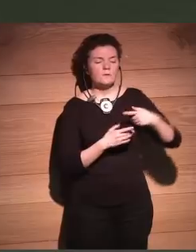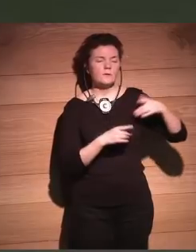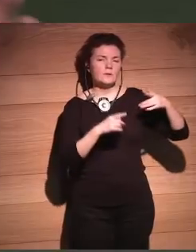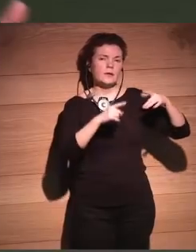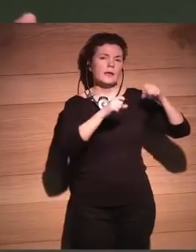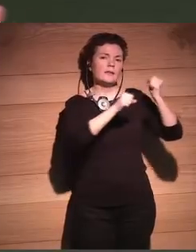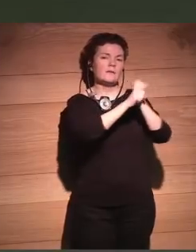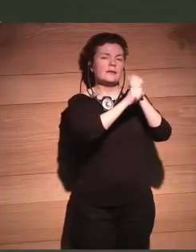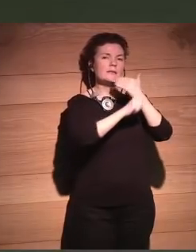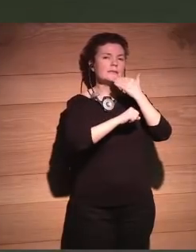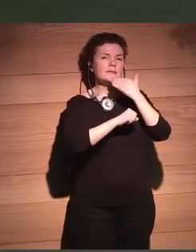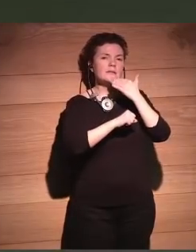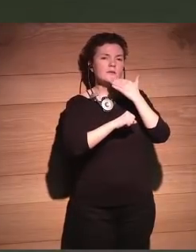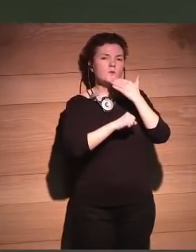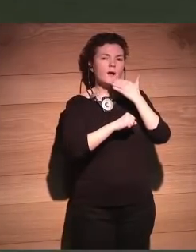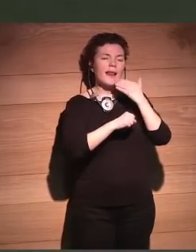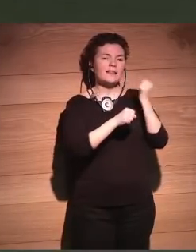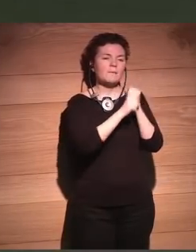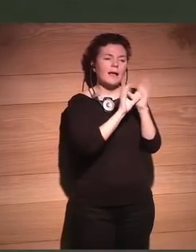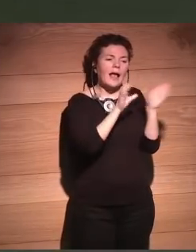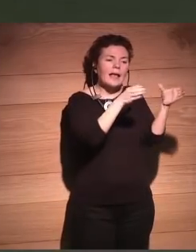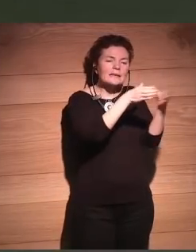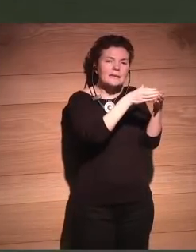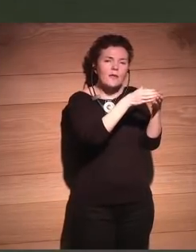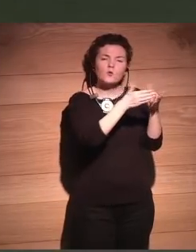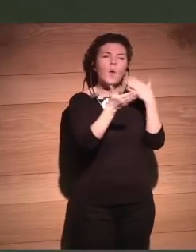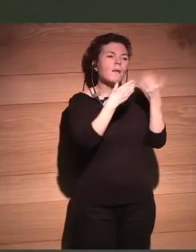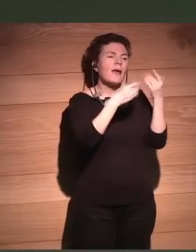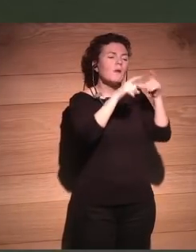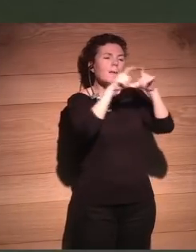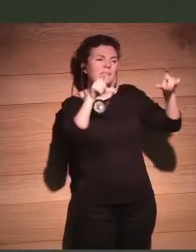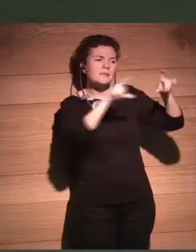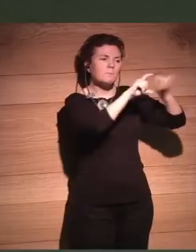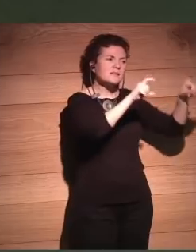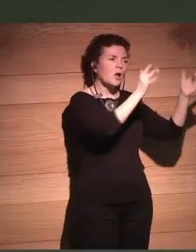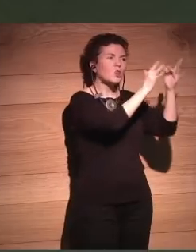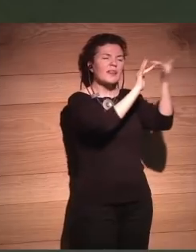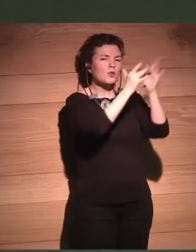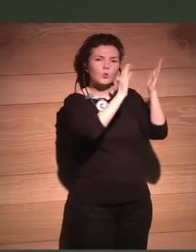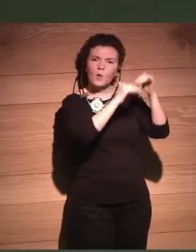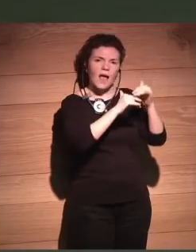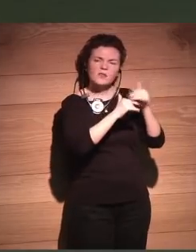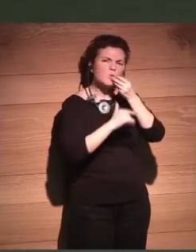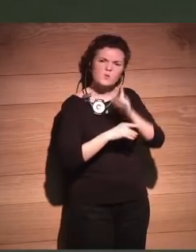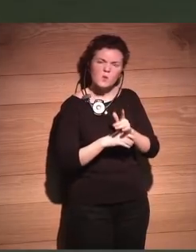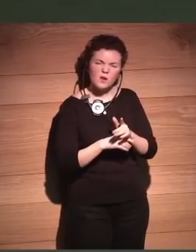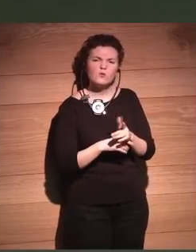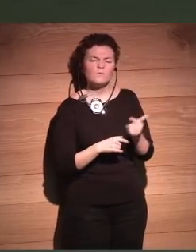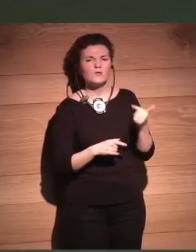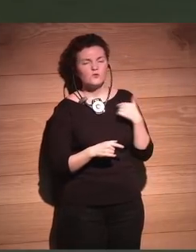trabajan como si fueran silos, digamos. Estas empresas no hablan mucho entre ellas y esto es algo que no es bueno, lógicamente. Yo me he